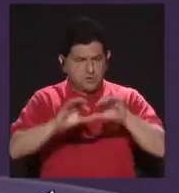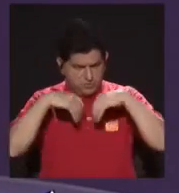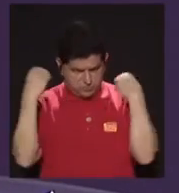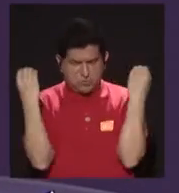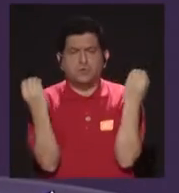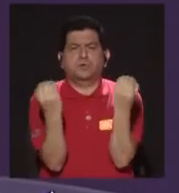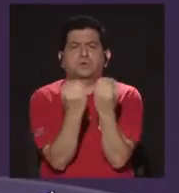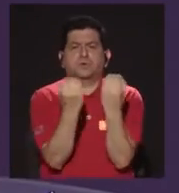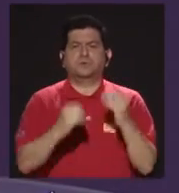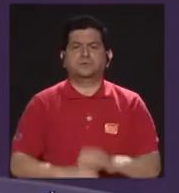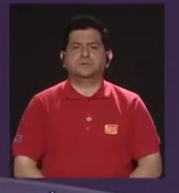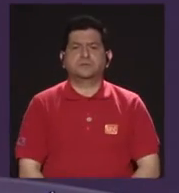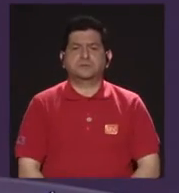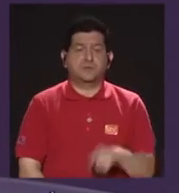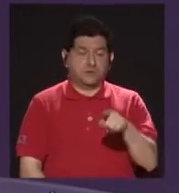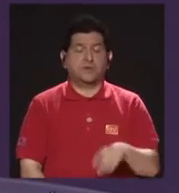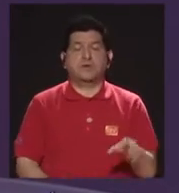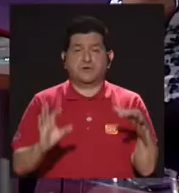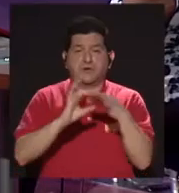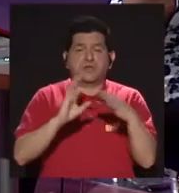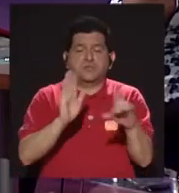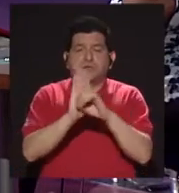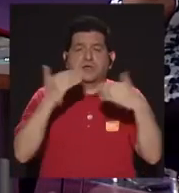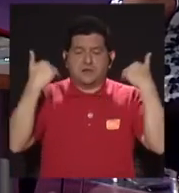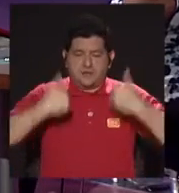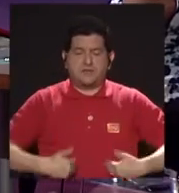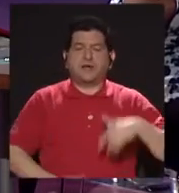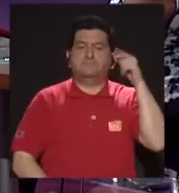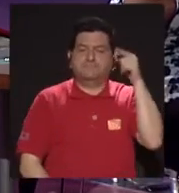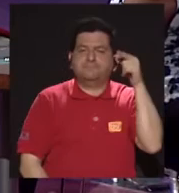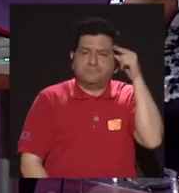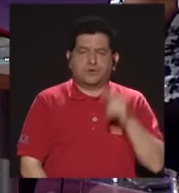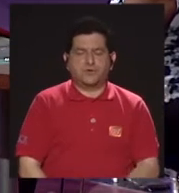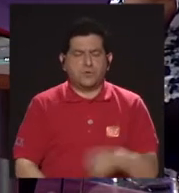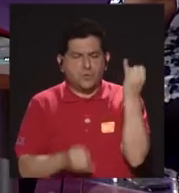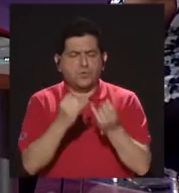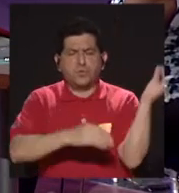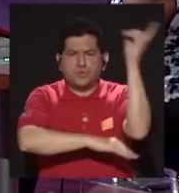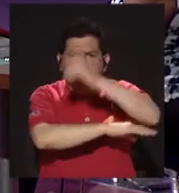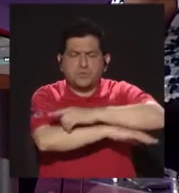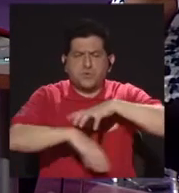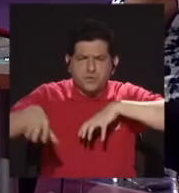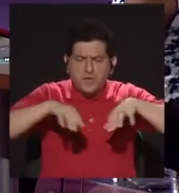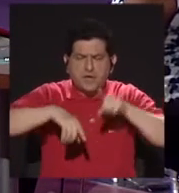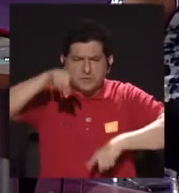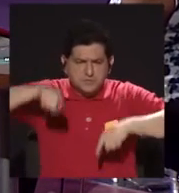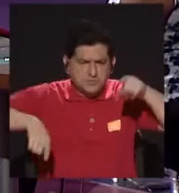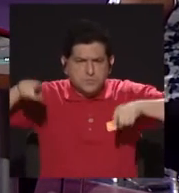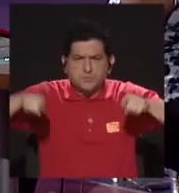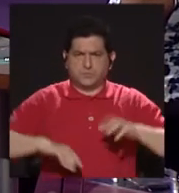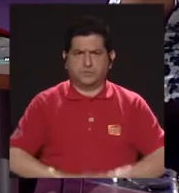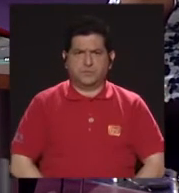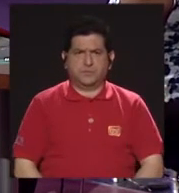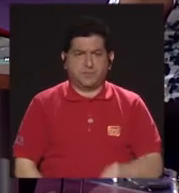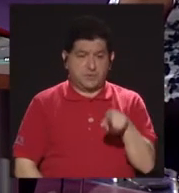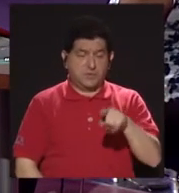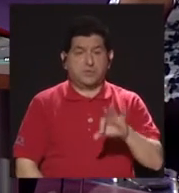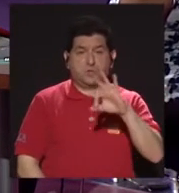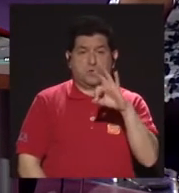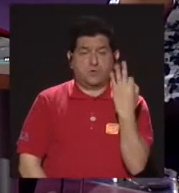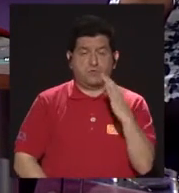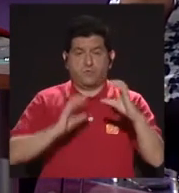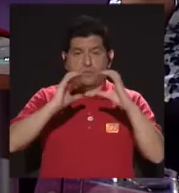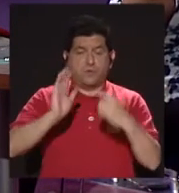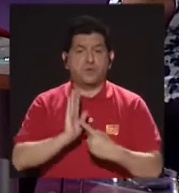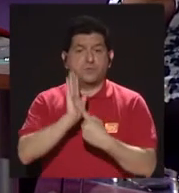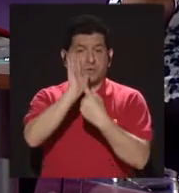de derechos humanos por supuesto y en los últimos días del movimiento diversidad ha estado en los medios de comunicación